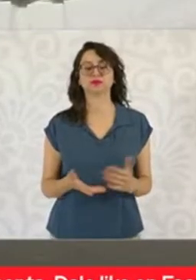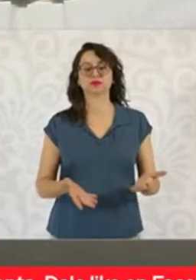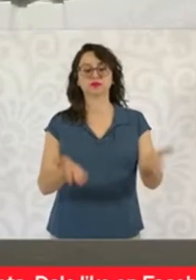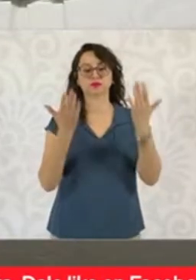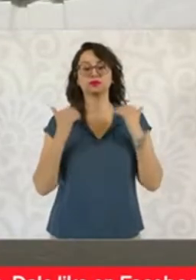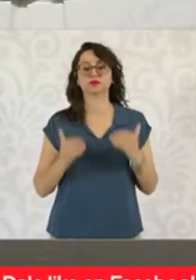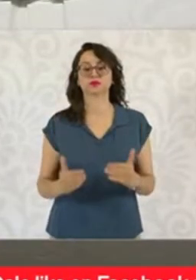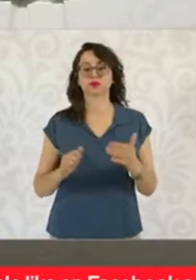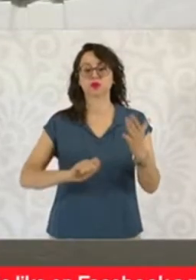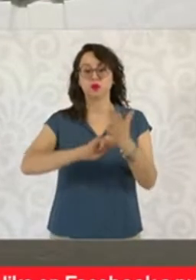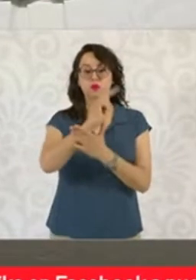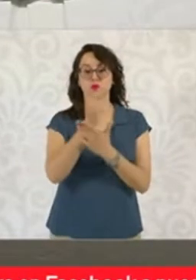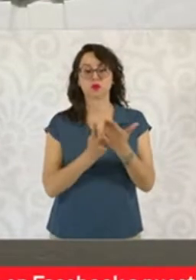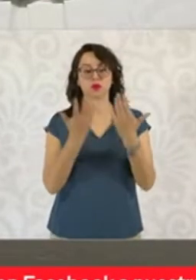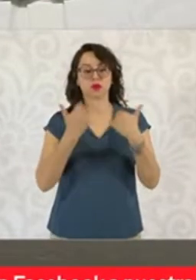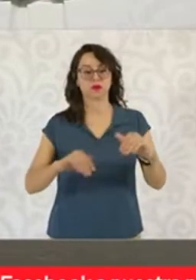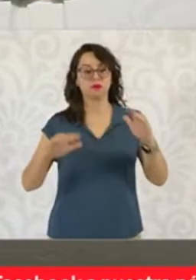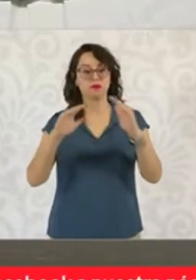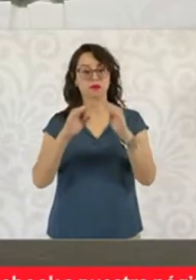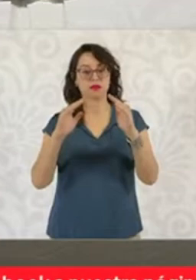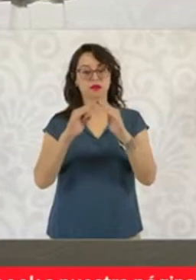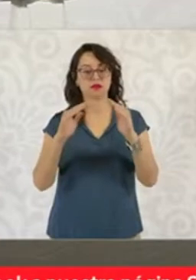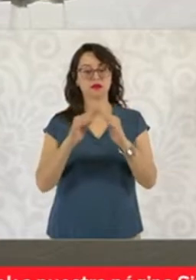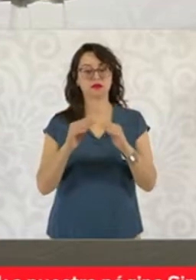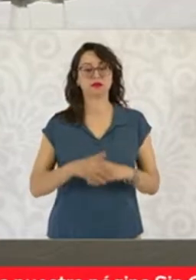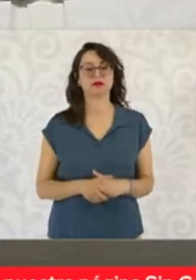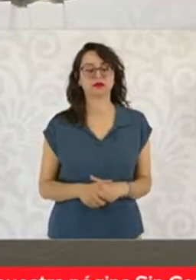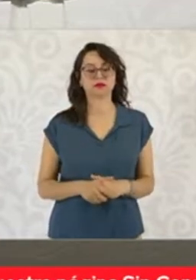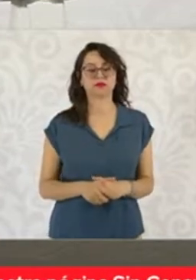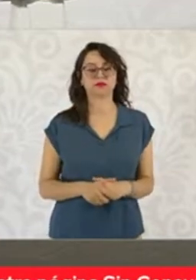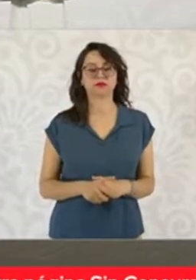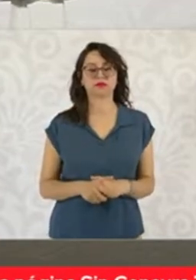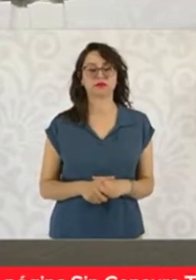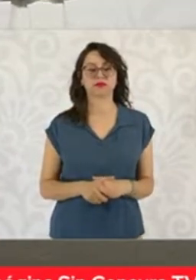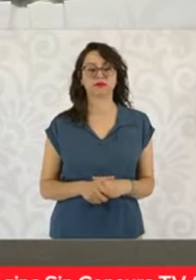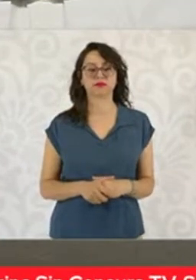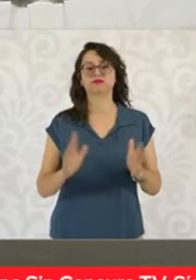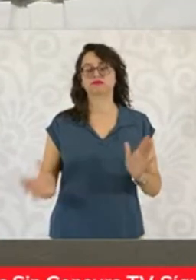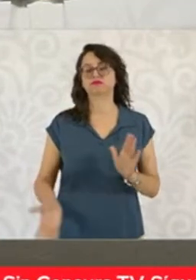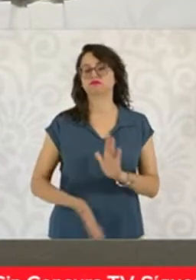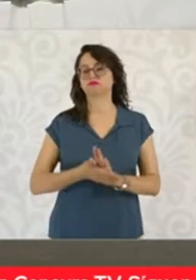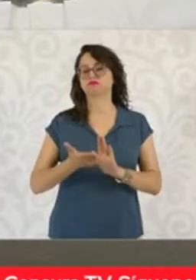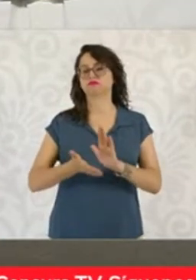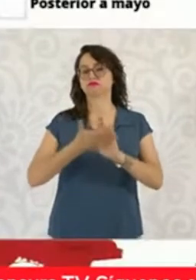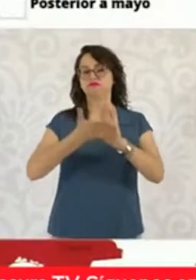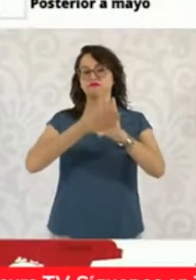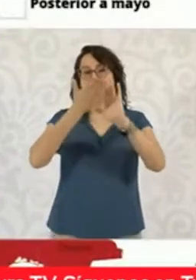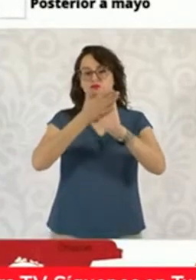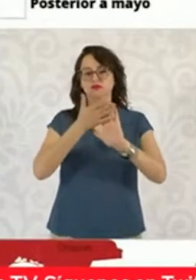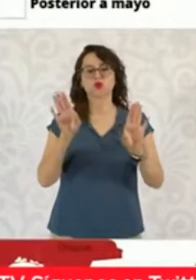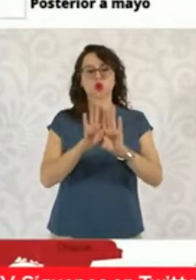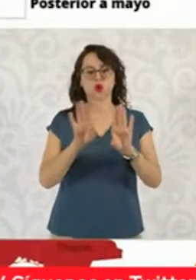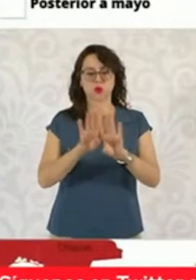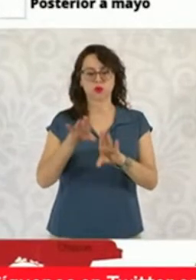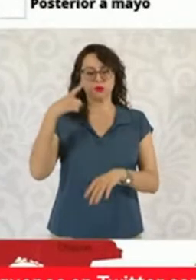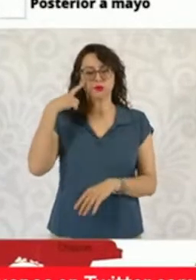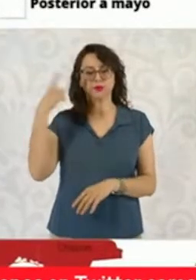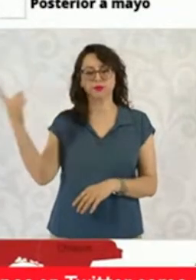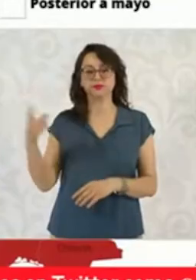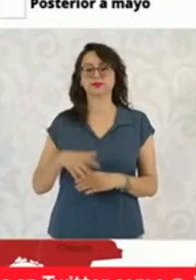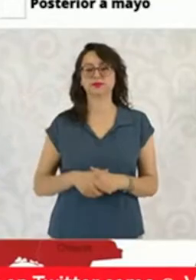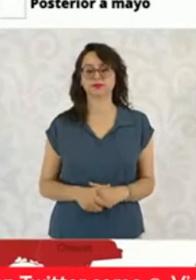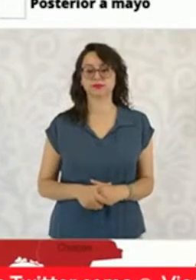programa de vivienda, la que sigue. Esto es lo que llevamos en términos de la construcción. Bueno, ya tenemos